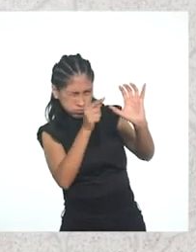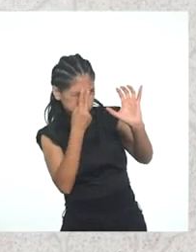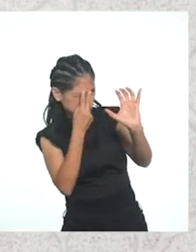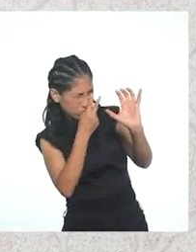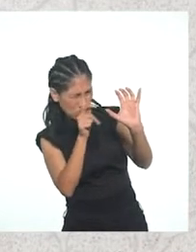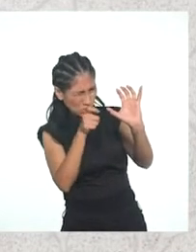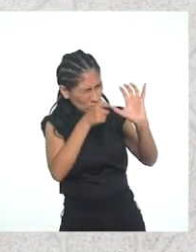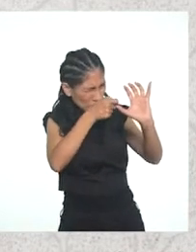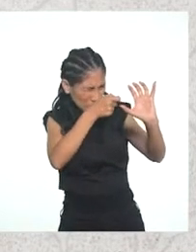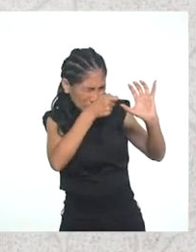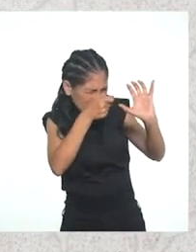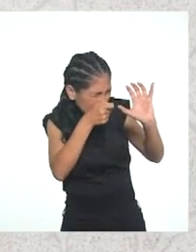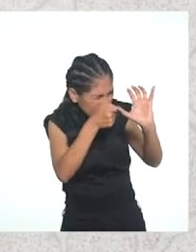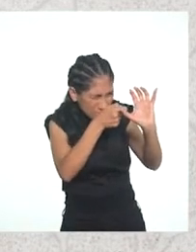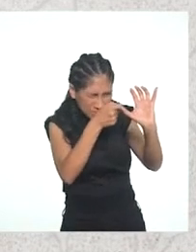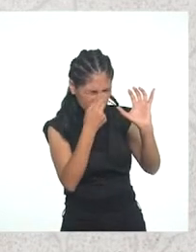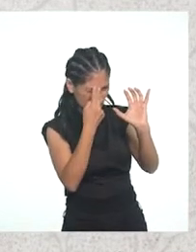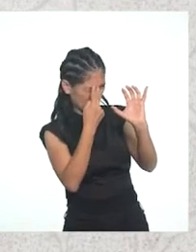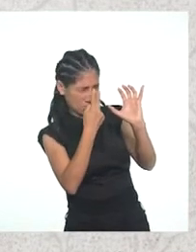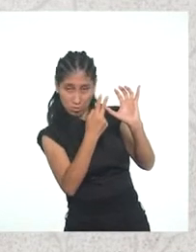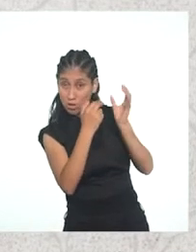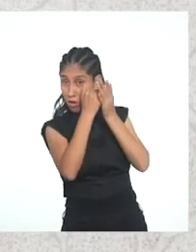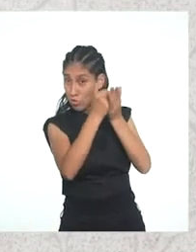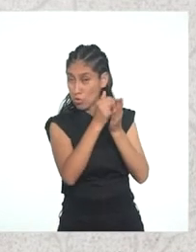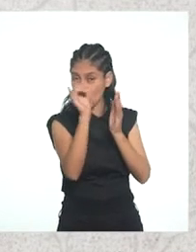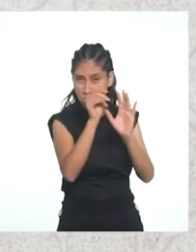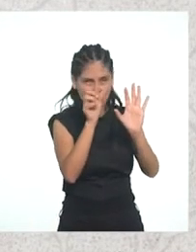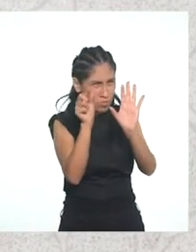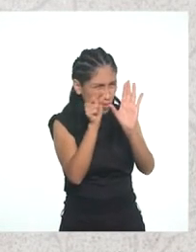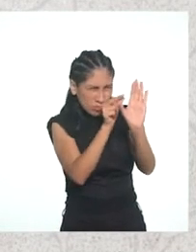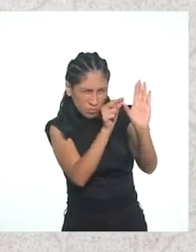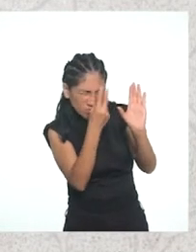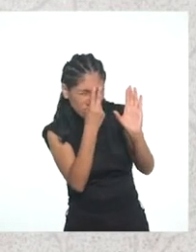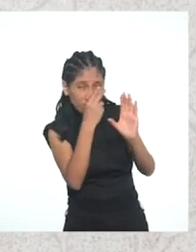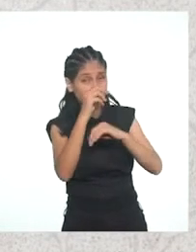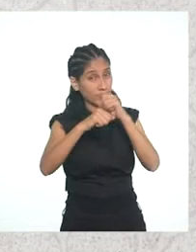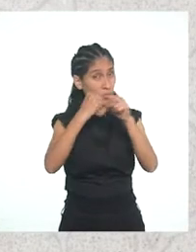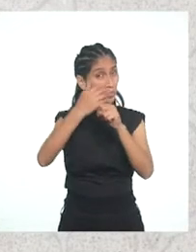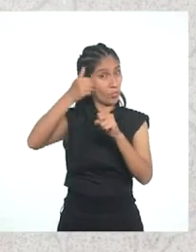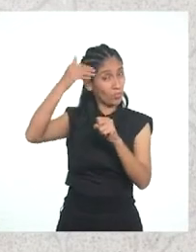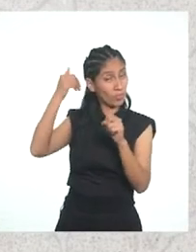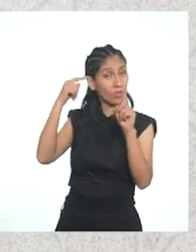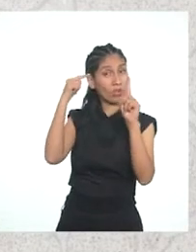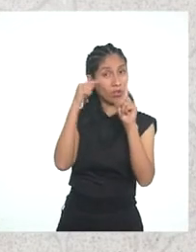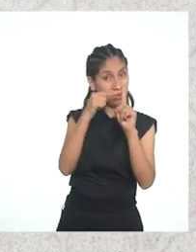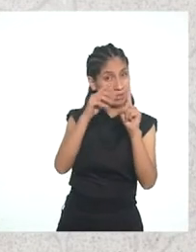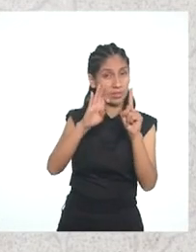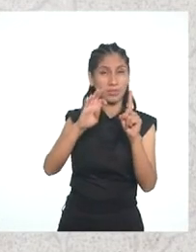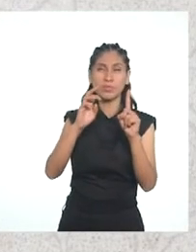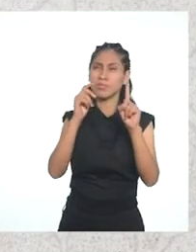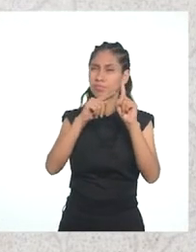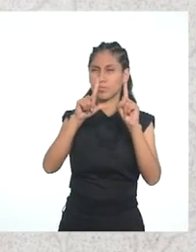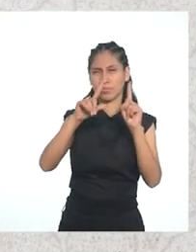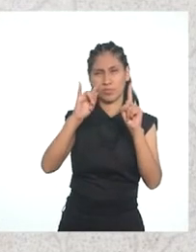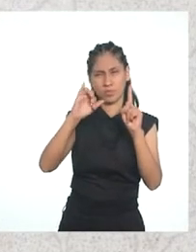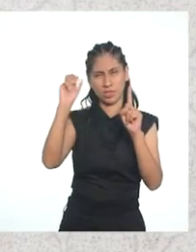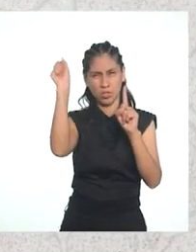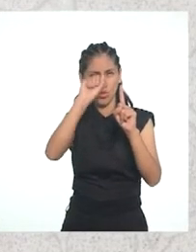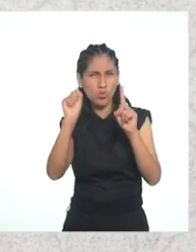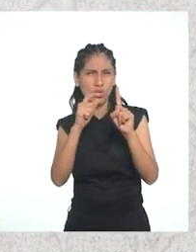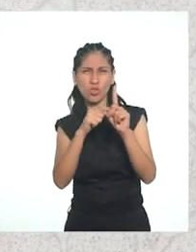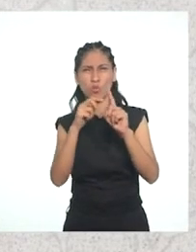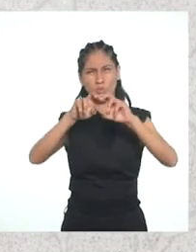microorganismos gracias a su sistema de lentes que funcionaron como un microscopio. En el siglo XIX, el químico y bacteriólogo francés Louis